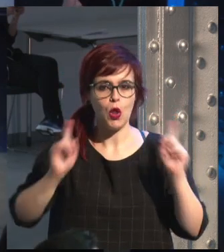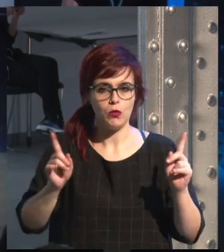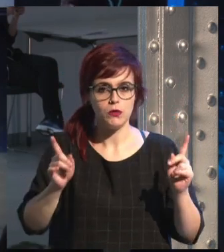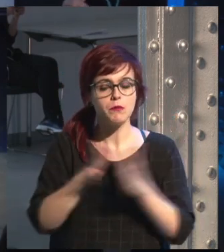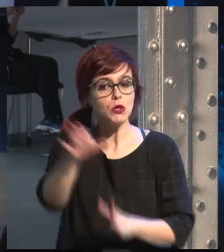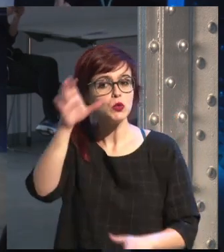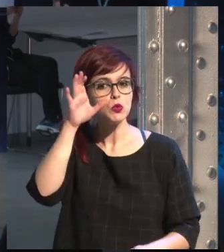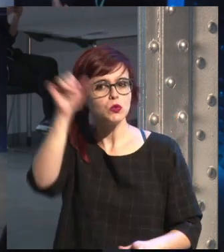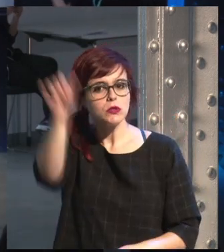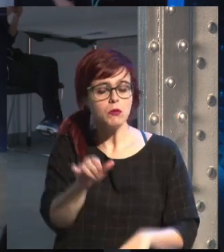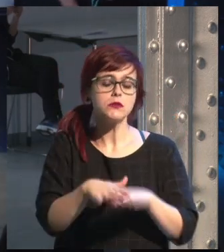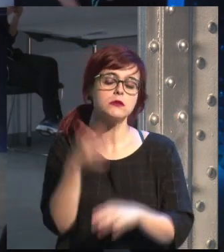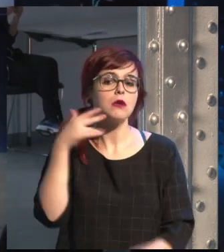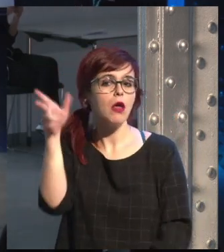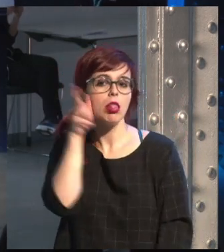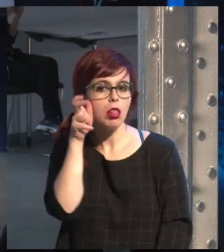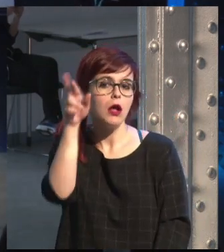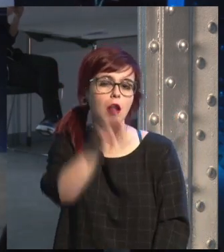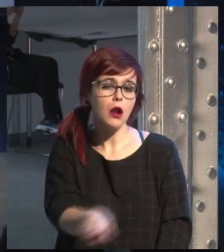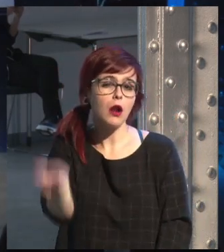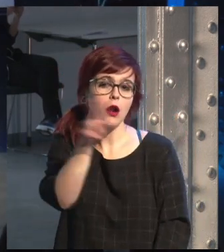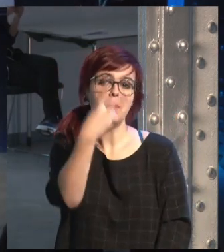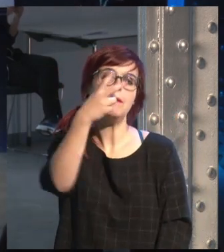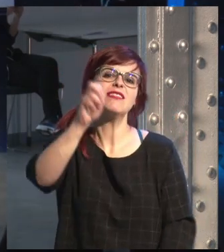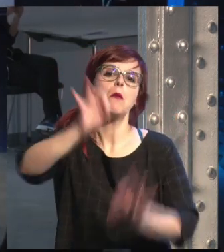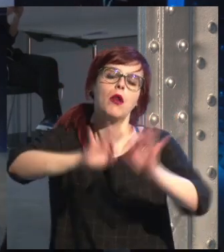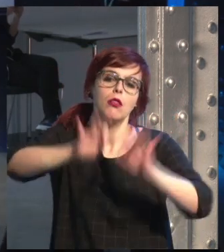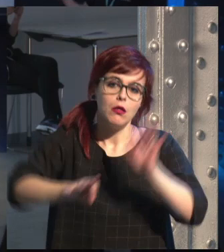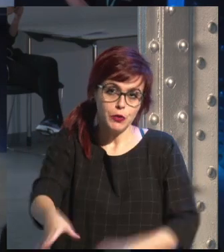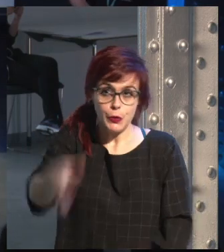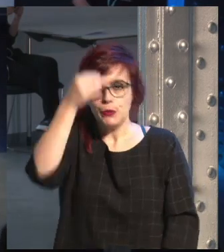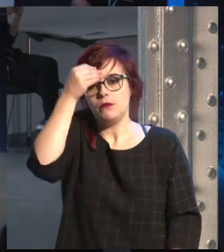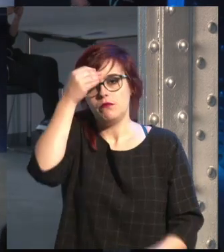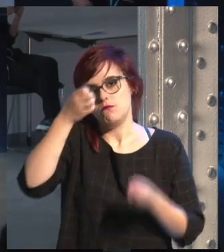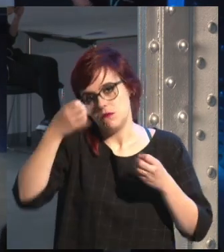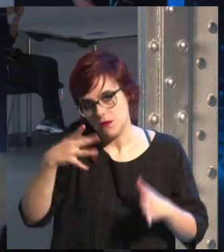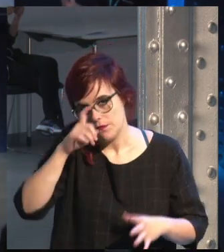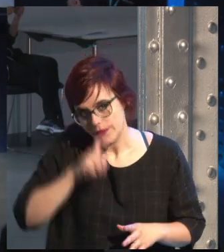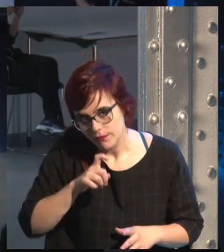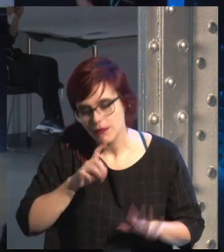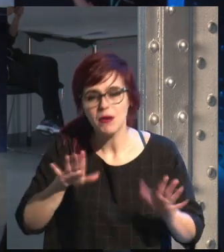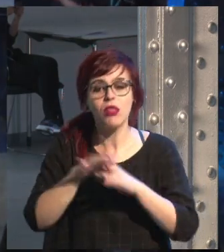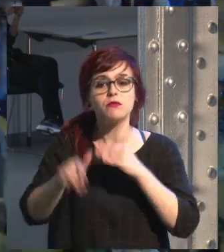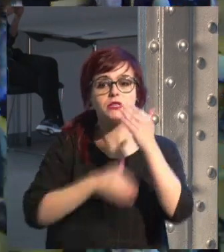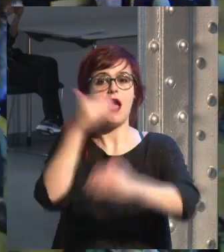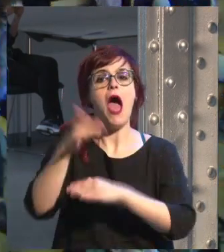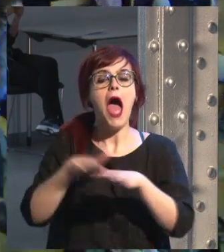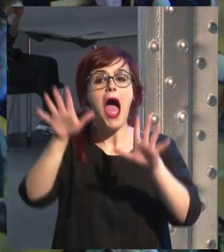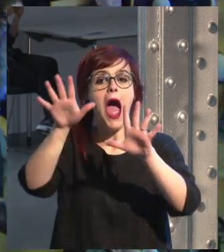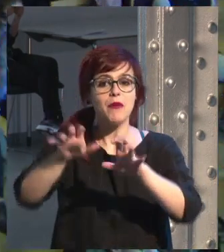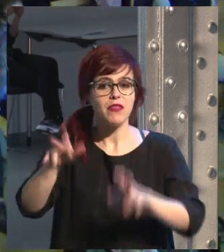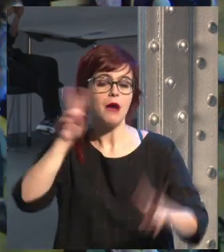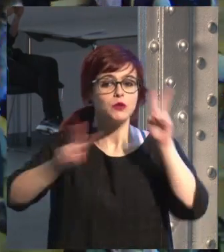Escuchando y que nos lo repitan, pues se nos queda un poco el 20% de lo que escuchamos. Si pasamos a la siguiente fase, el aprendizaje visual,